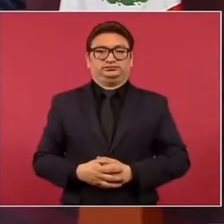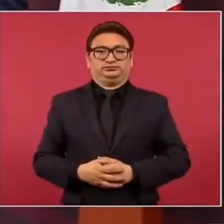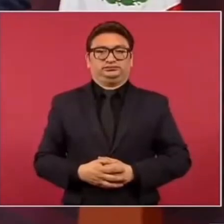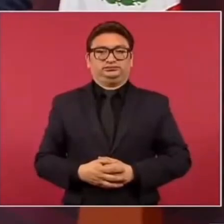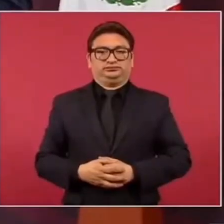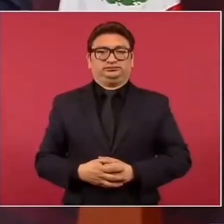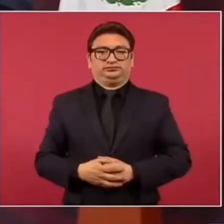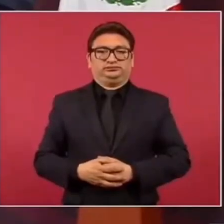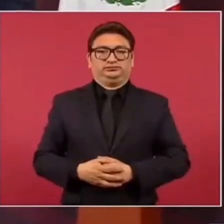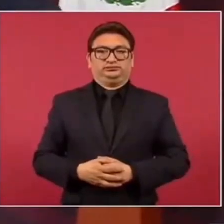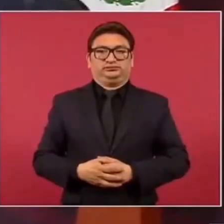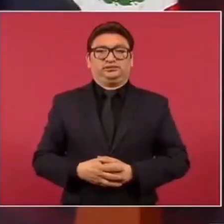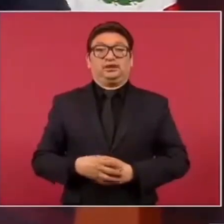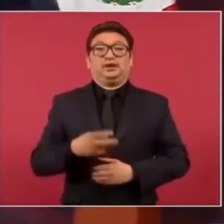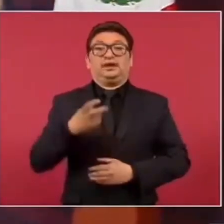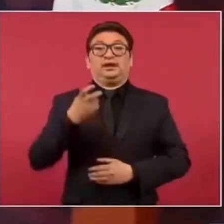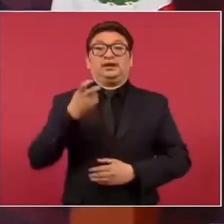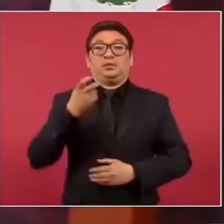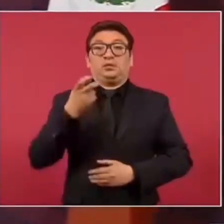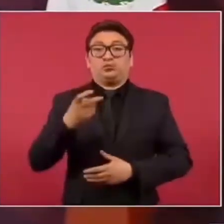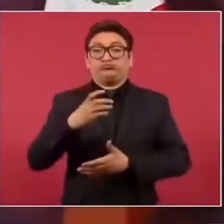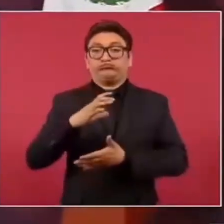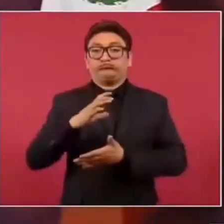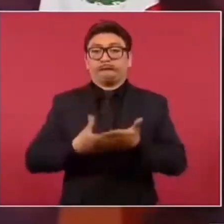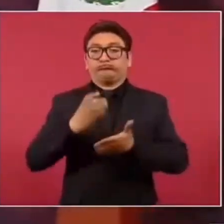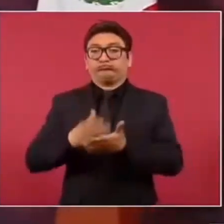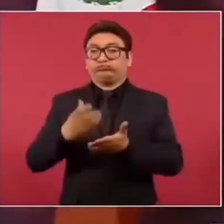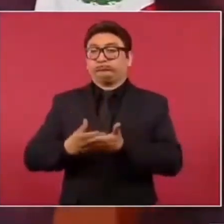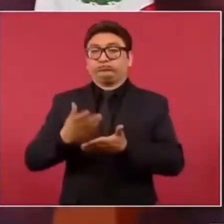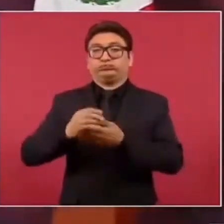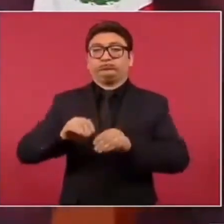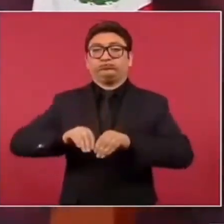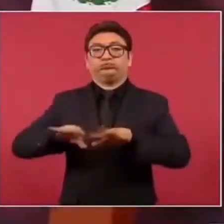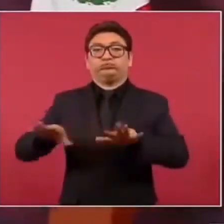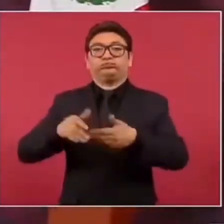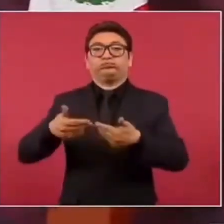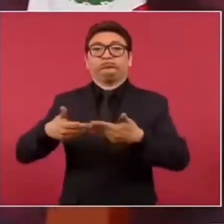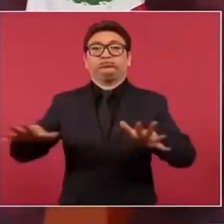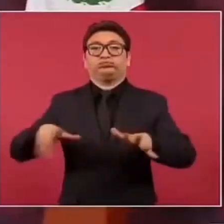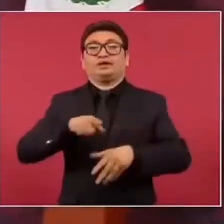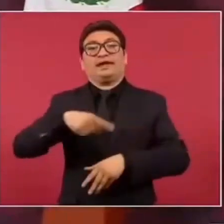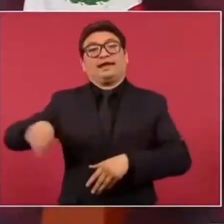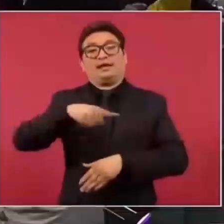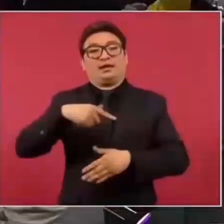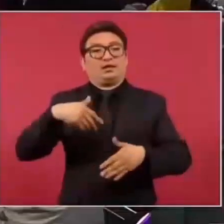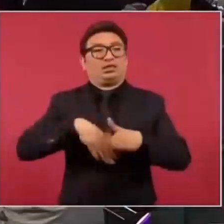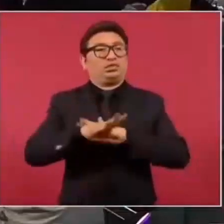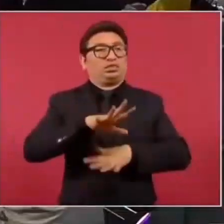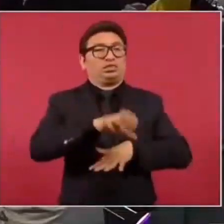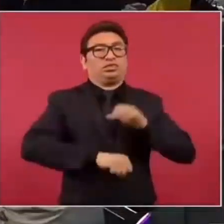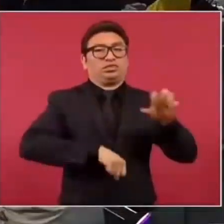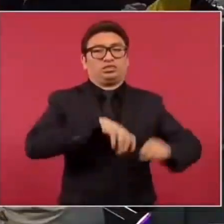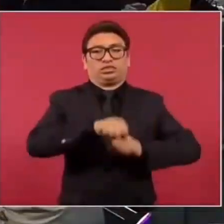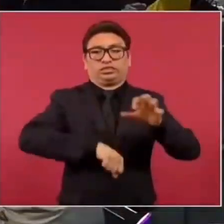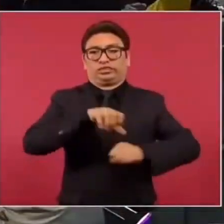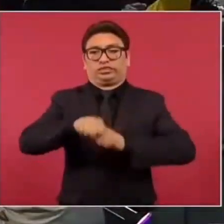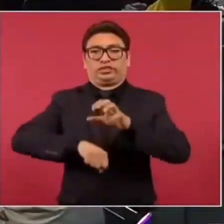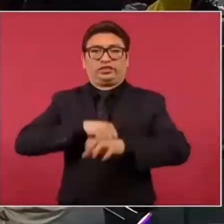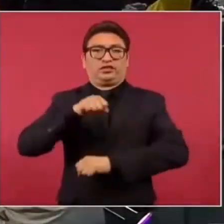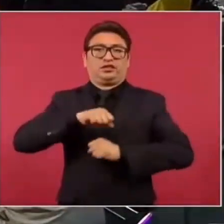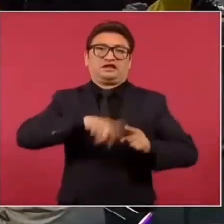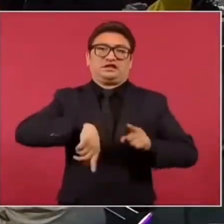produjo el saqueo más grande que se haya realizado en